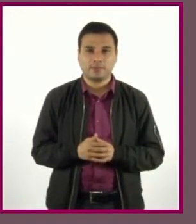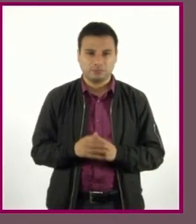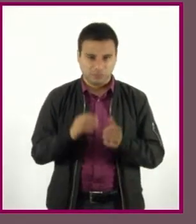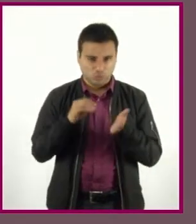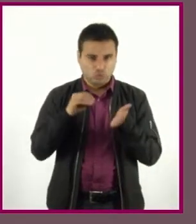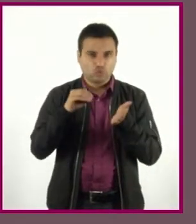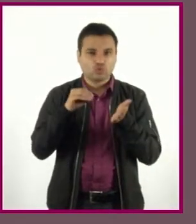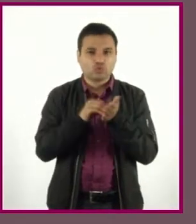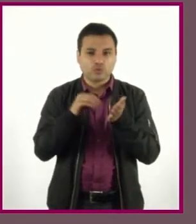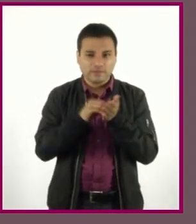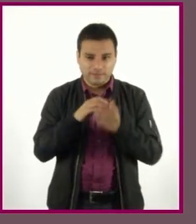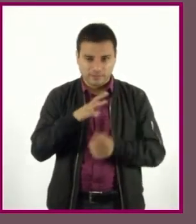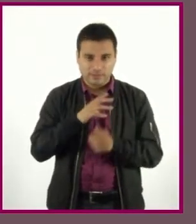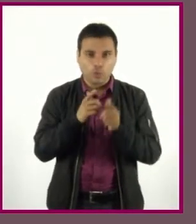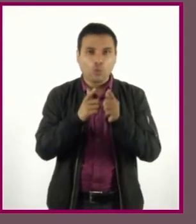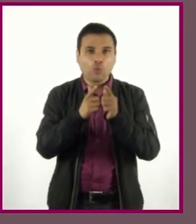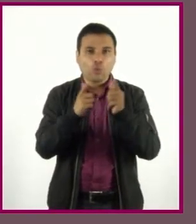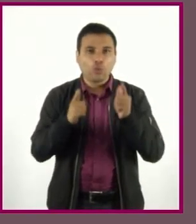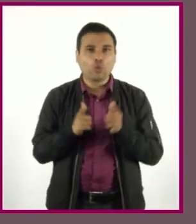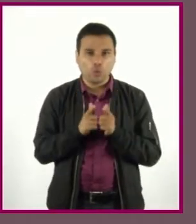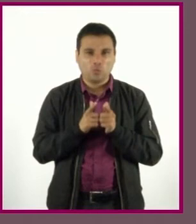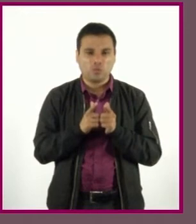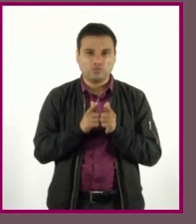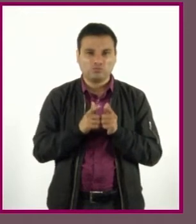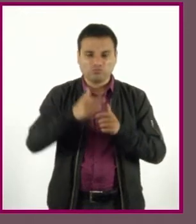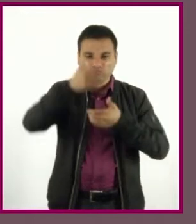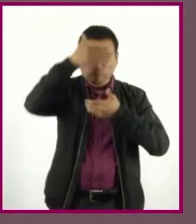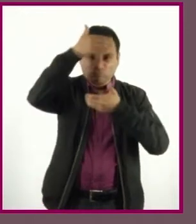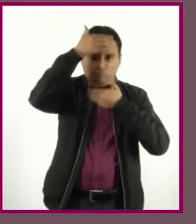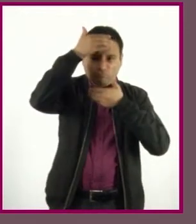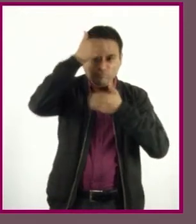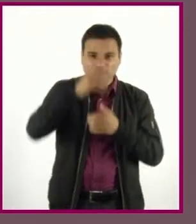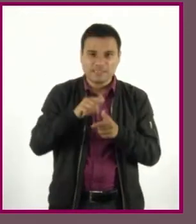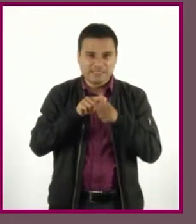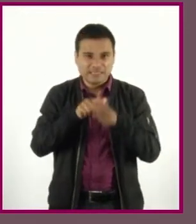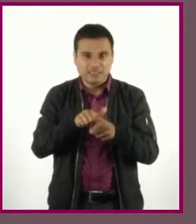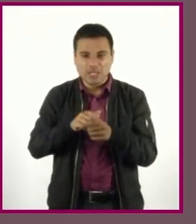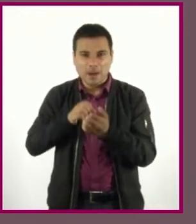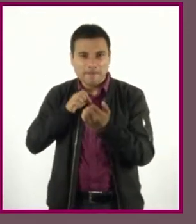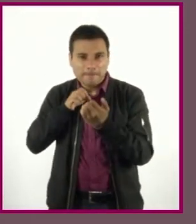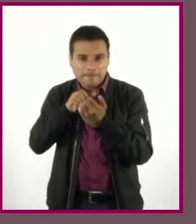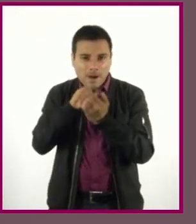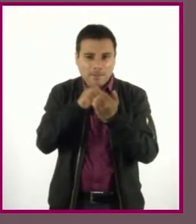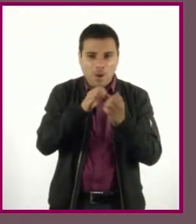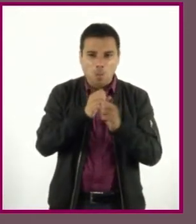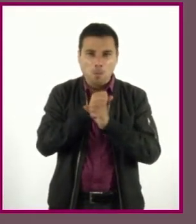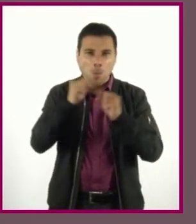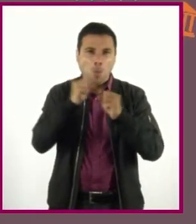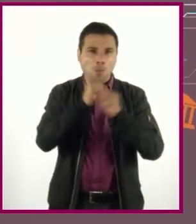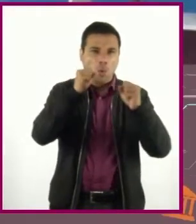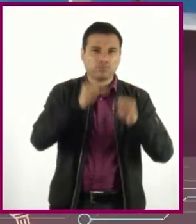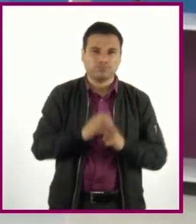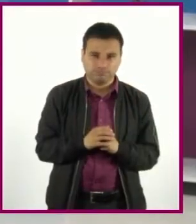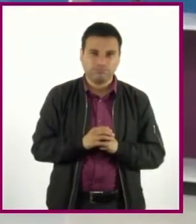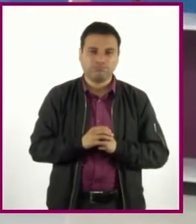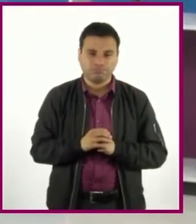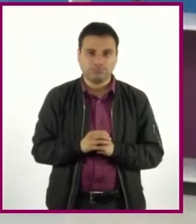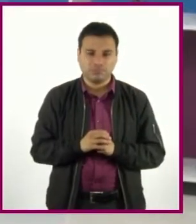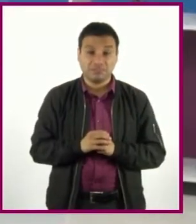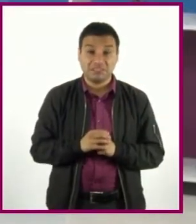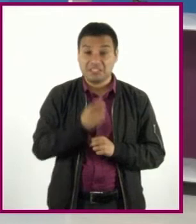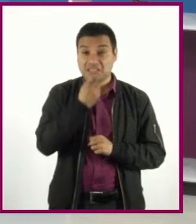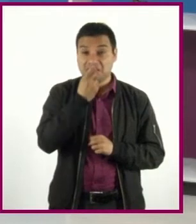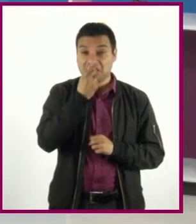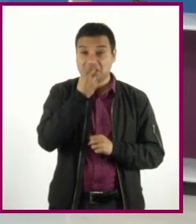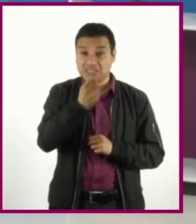control de los grupos islamistas siguen realizando atentados contra la población civil y las potencias europeas, con la excusa